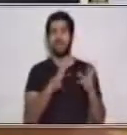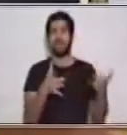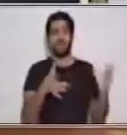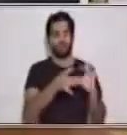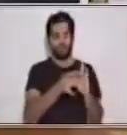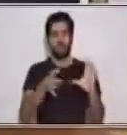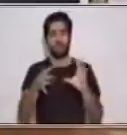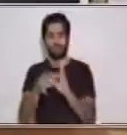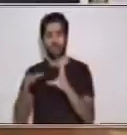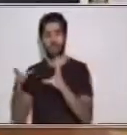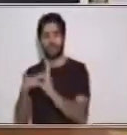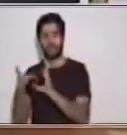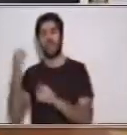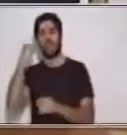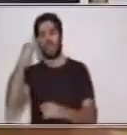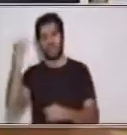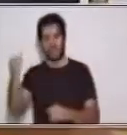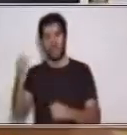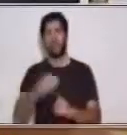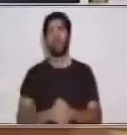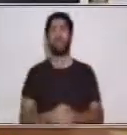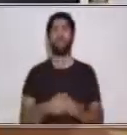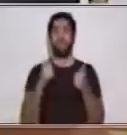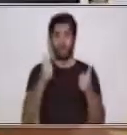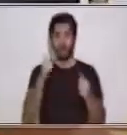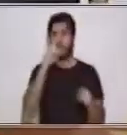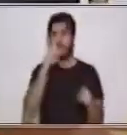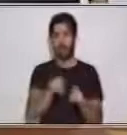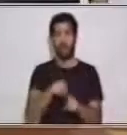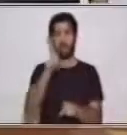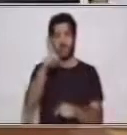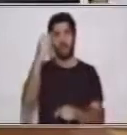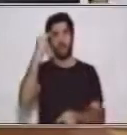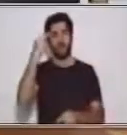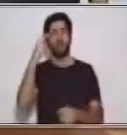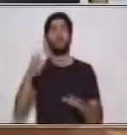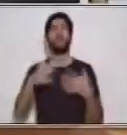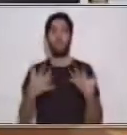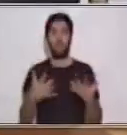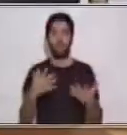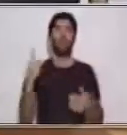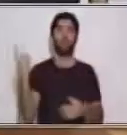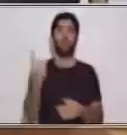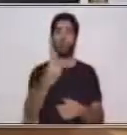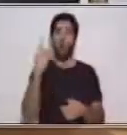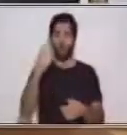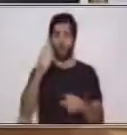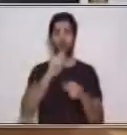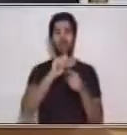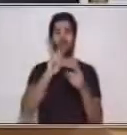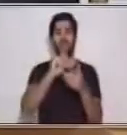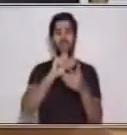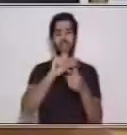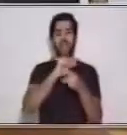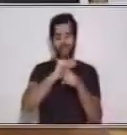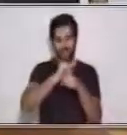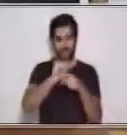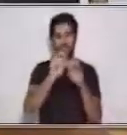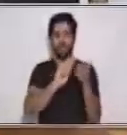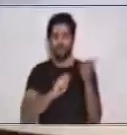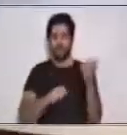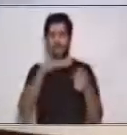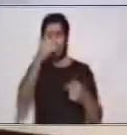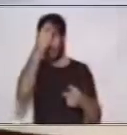las ideas. Muy bien. Ten presente, por favor, guardar todos tus trabajos y ejercicios en tu